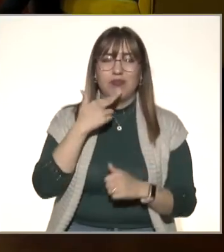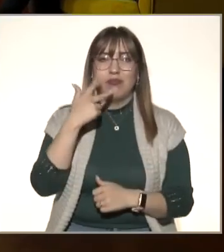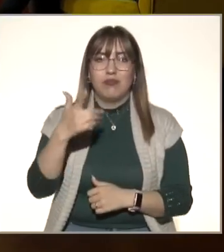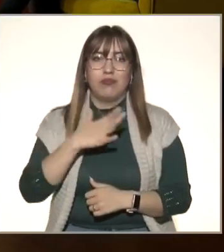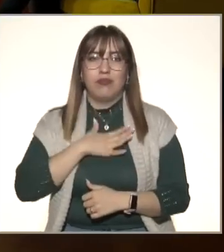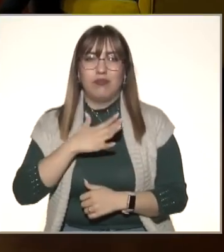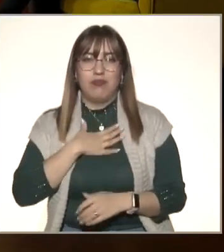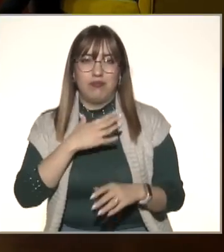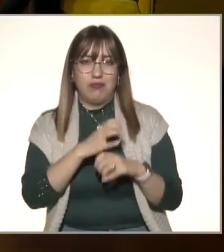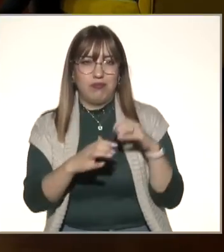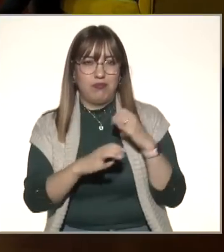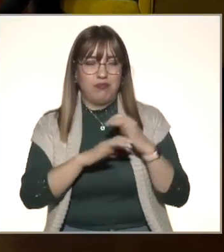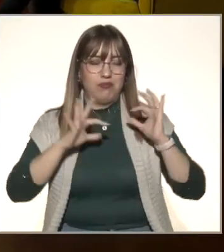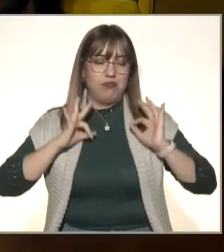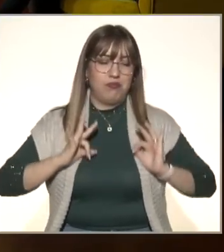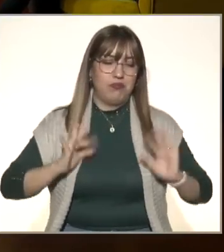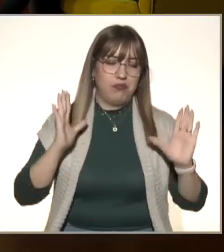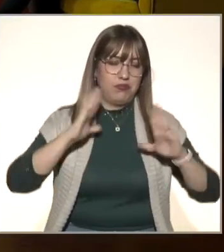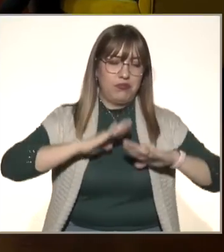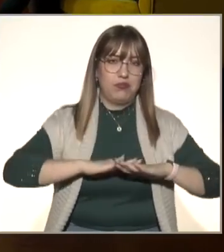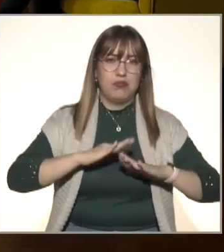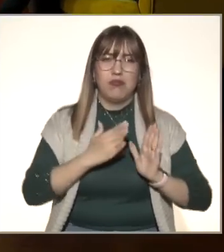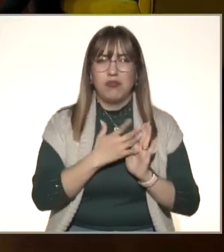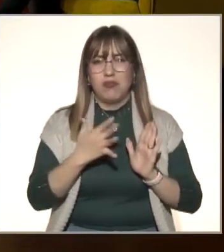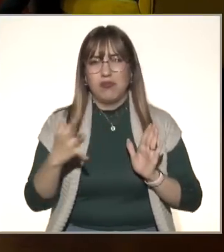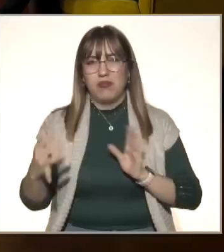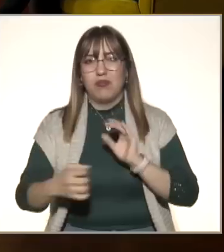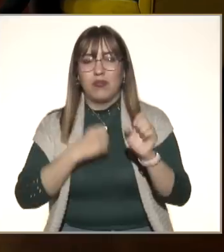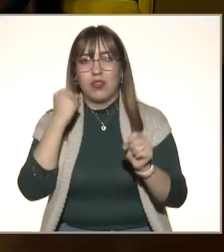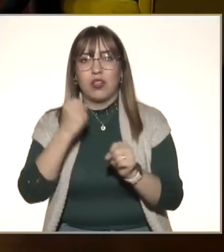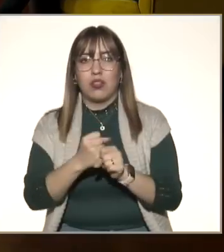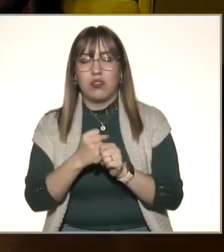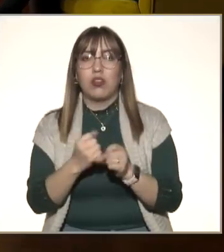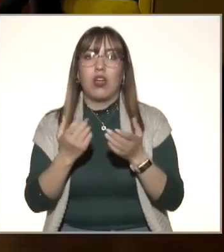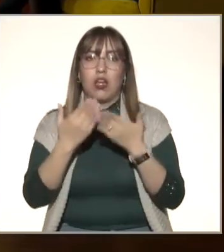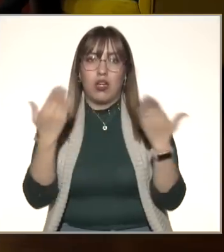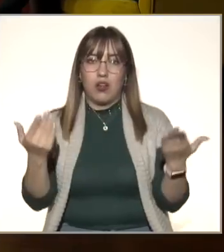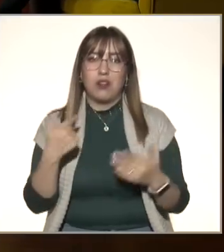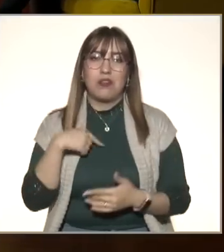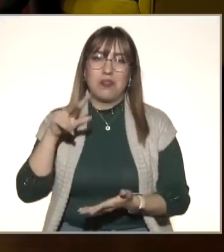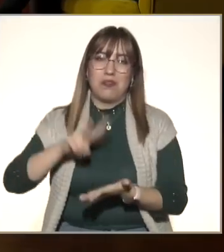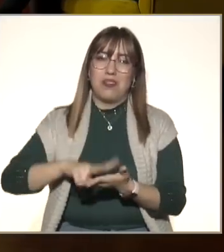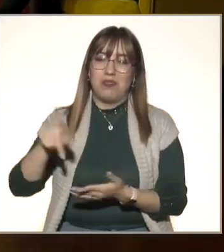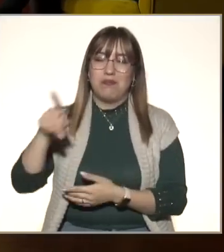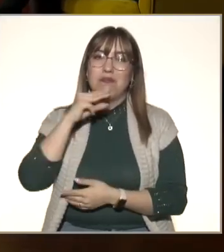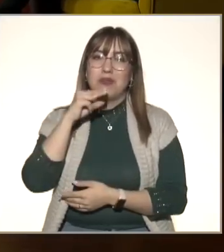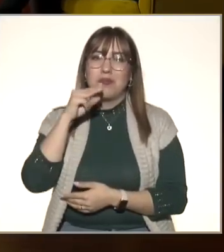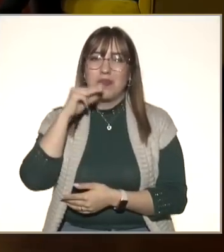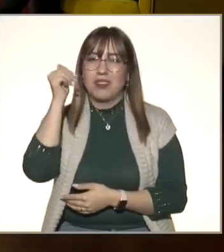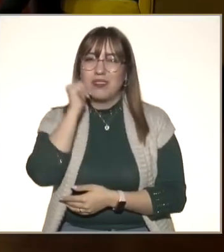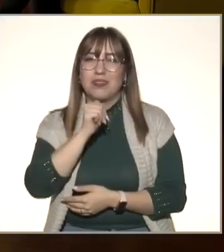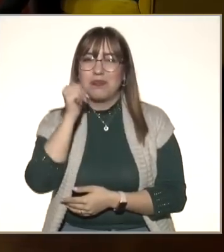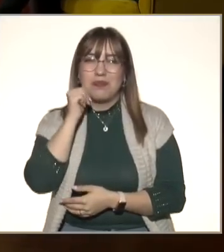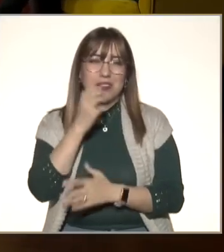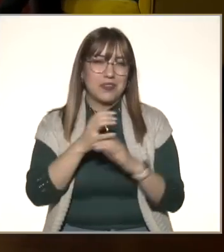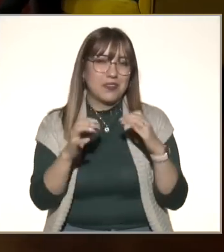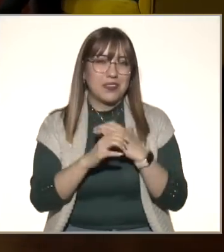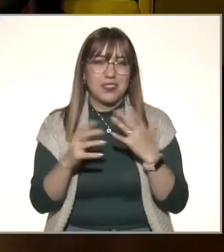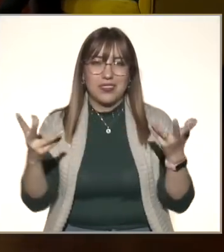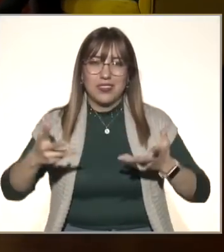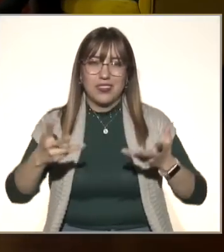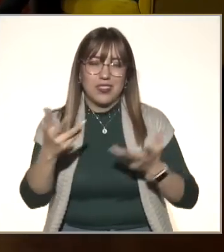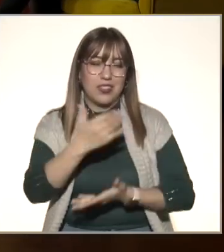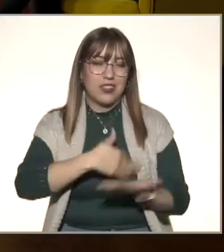condiciones. Pero después de varios años de ausencia, ahora valoro lo que mi madre hacía por todos nosotros. No sé cómo regresar